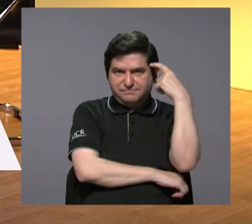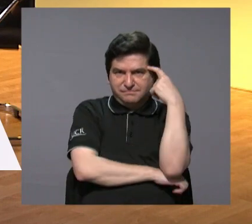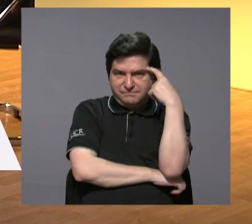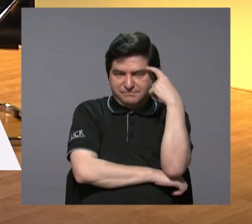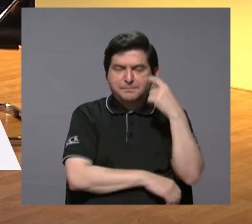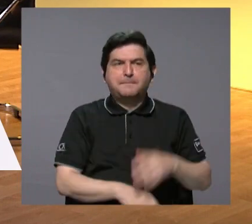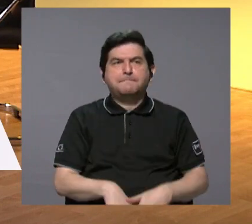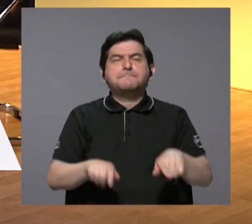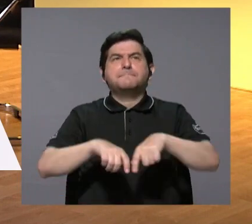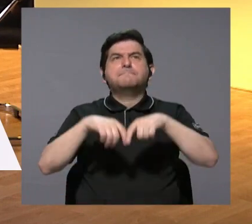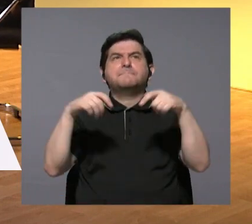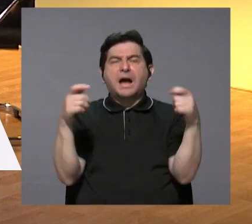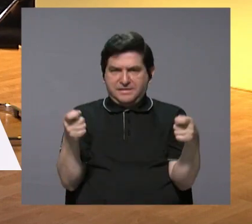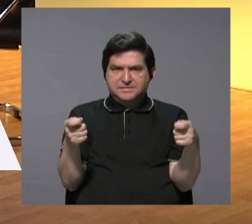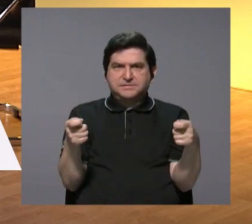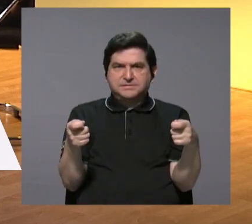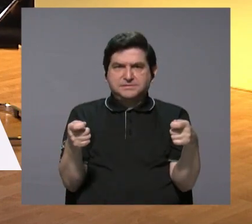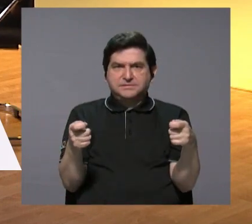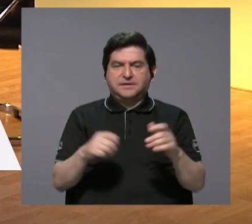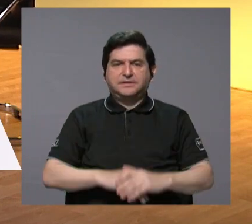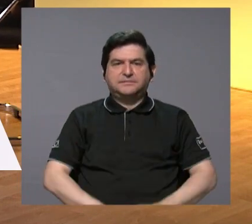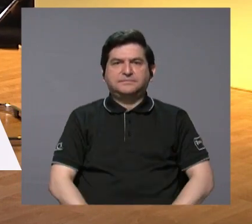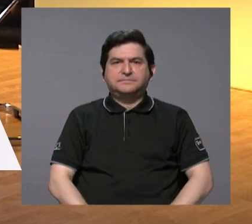la prensa, por